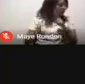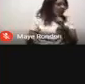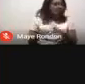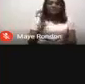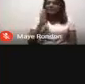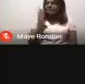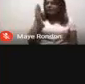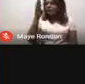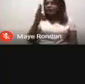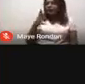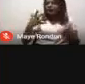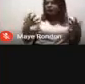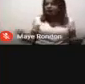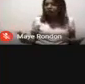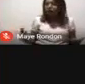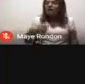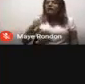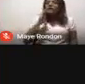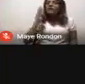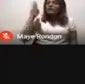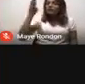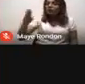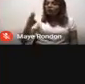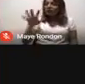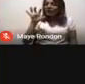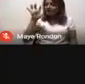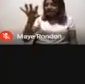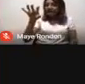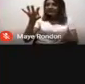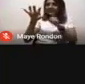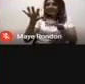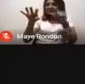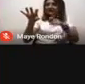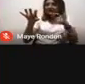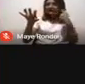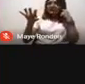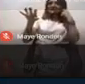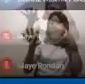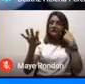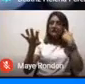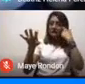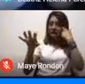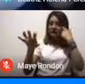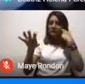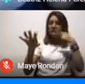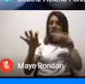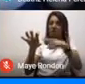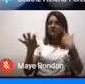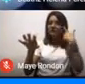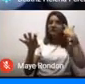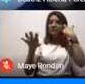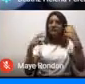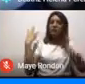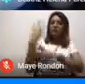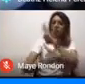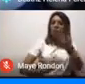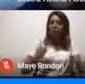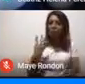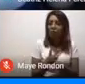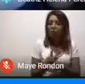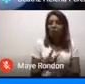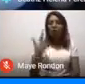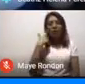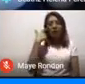futuro. El futuro de un país que dijo y le ha puesto, y unas naciones en el mundo dijeron le ha